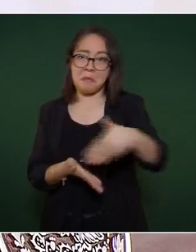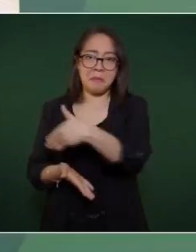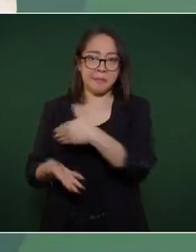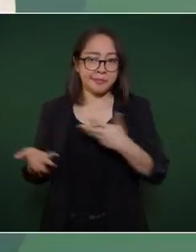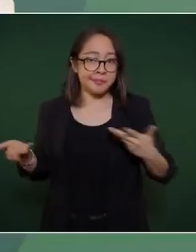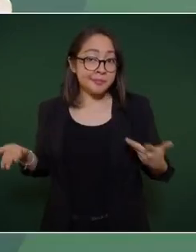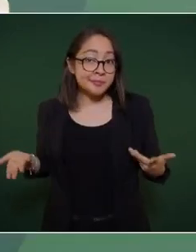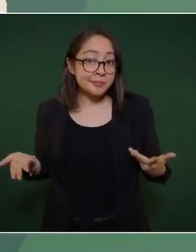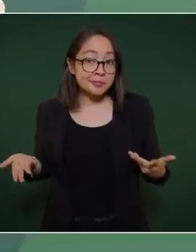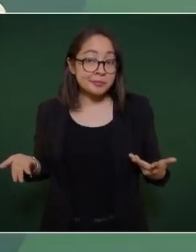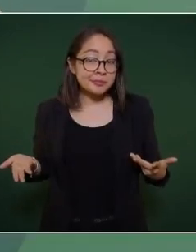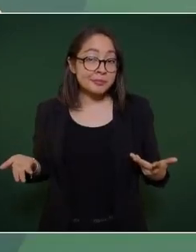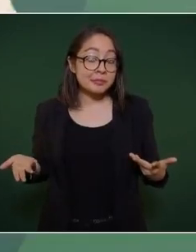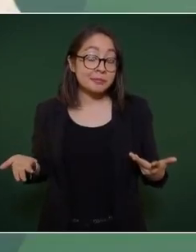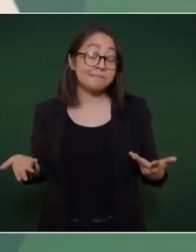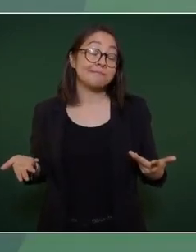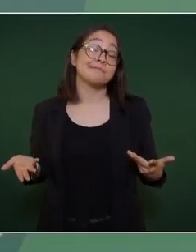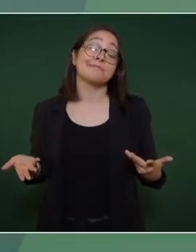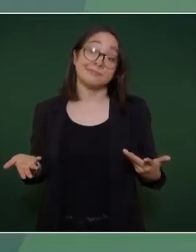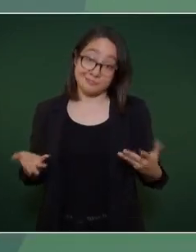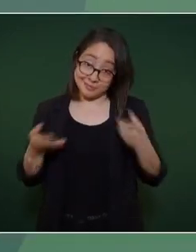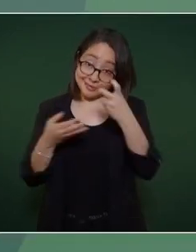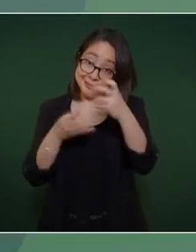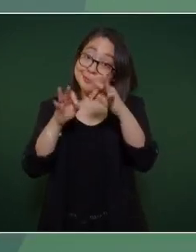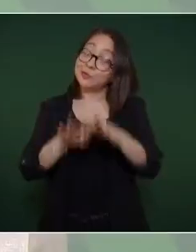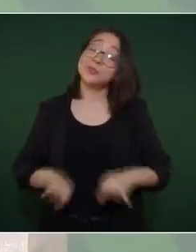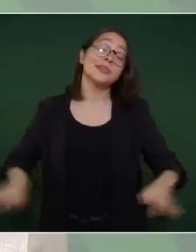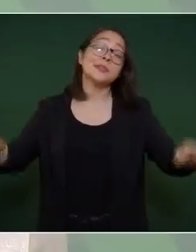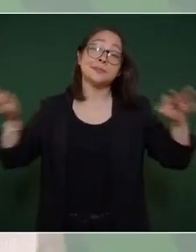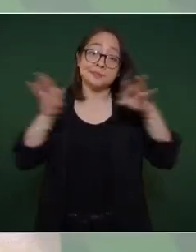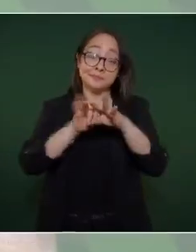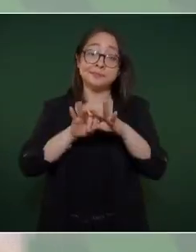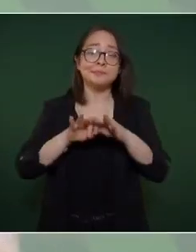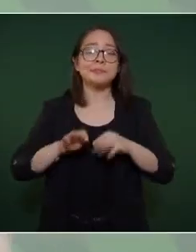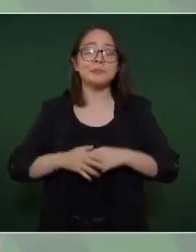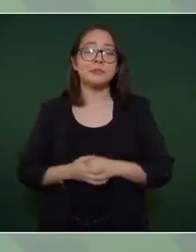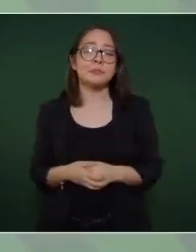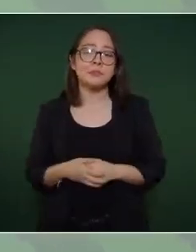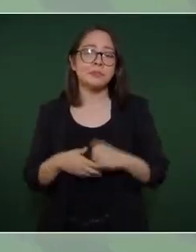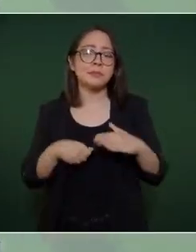Entonces, sí es importante eso, porque